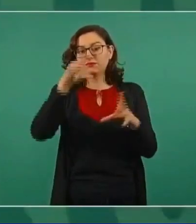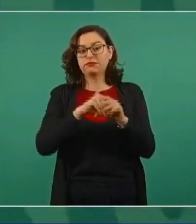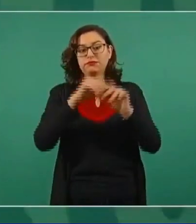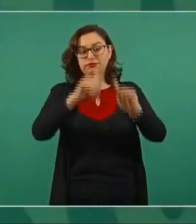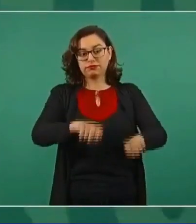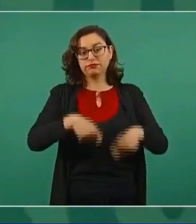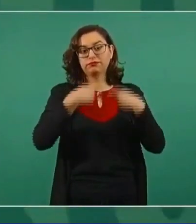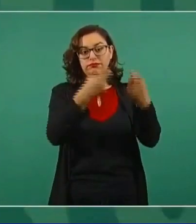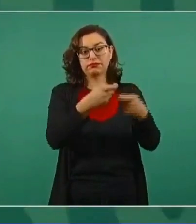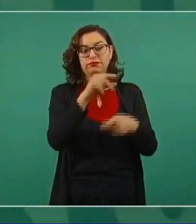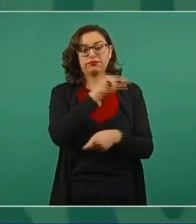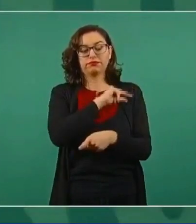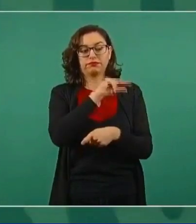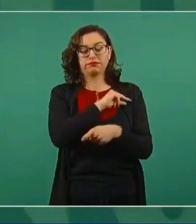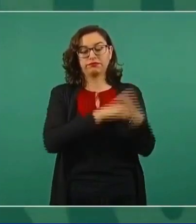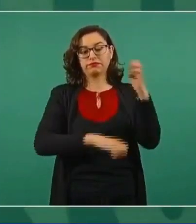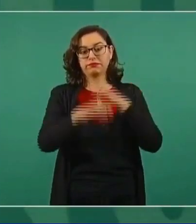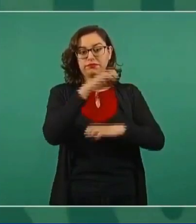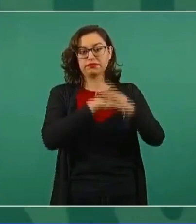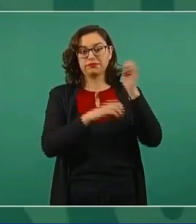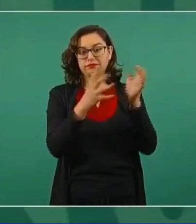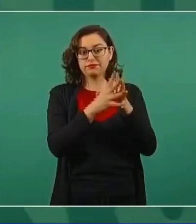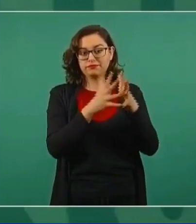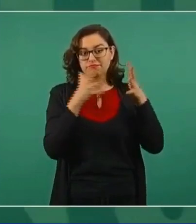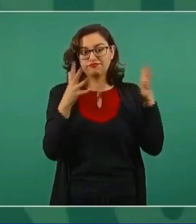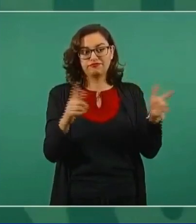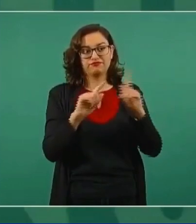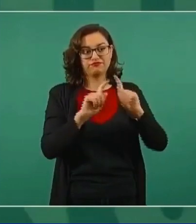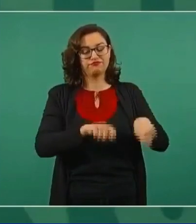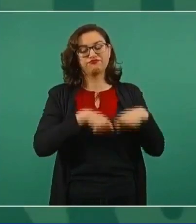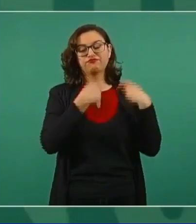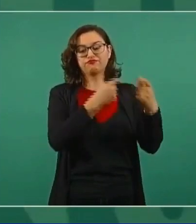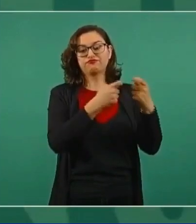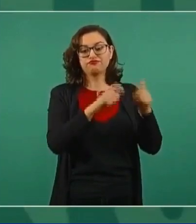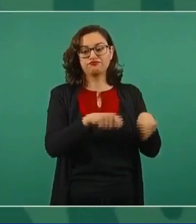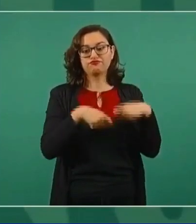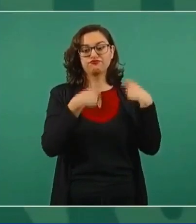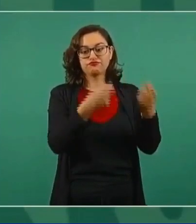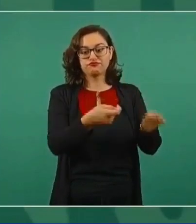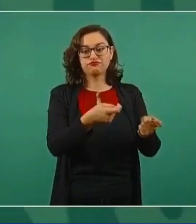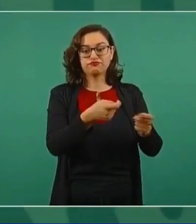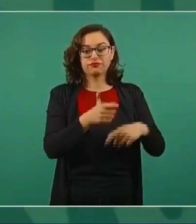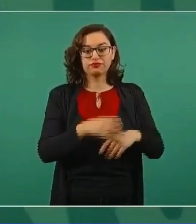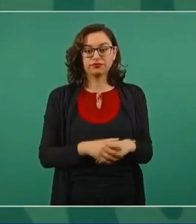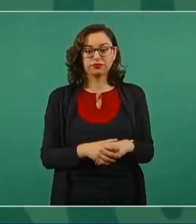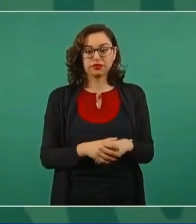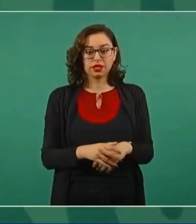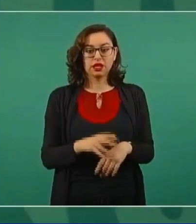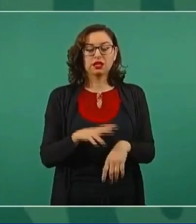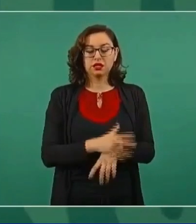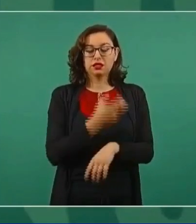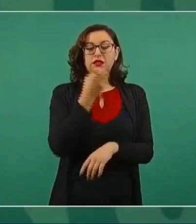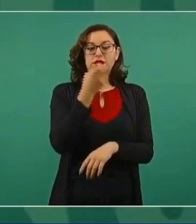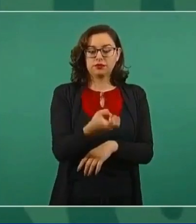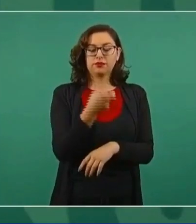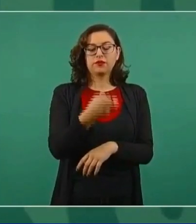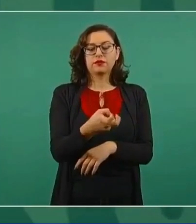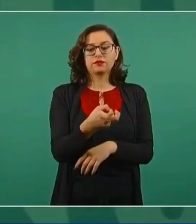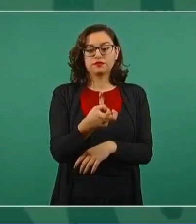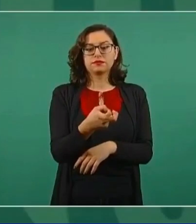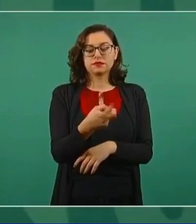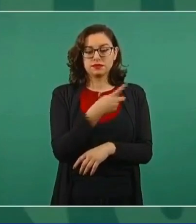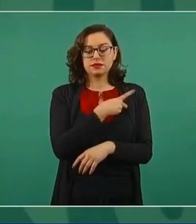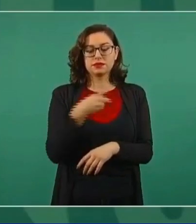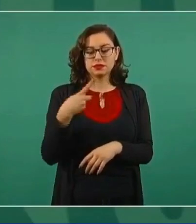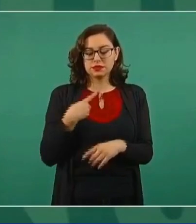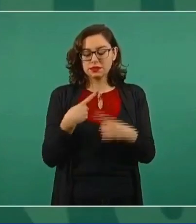estas grandes empresas. Y en eso es en lo que se tiene que